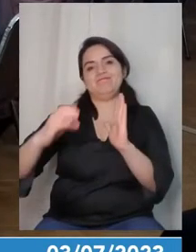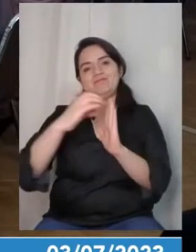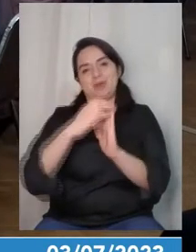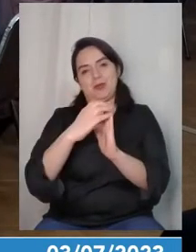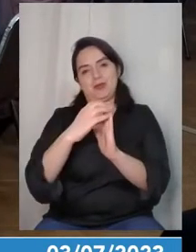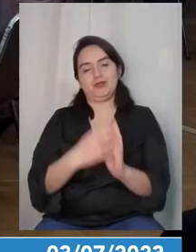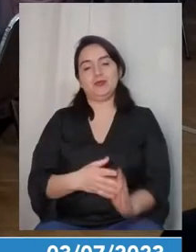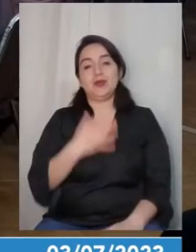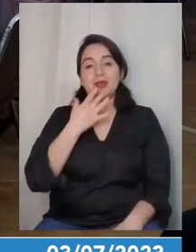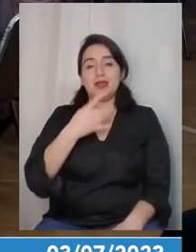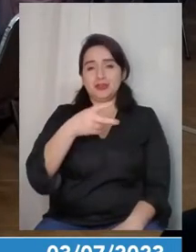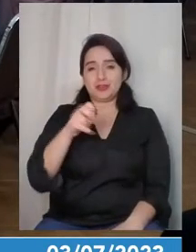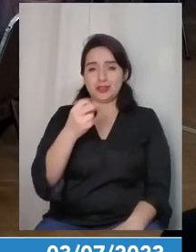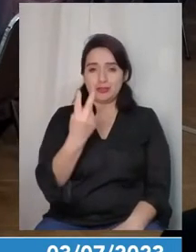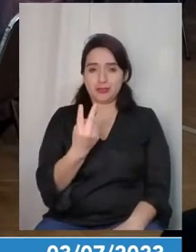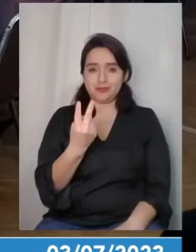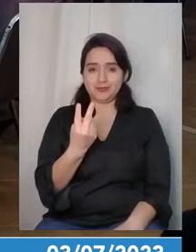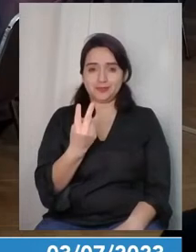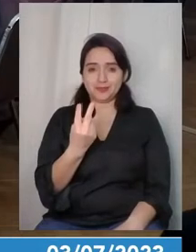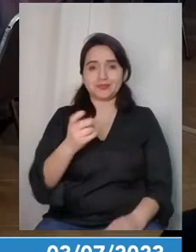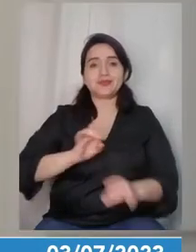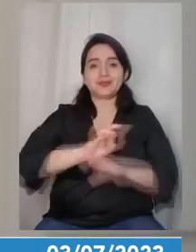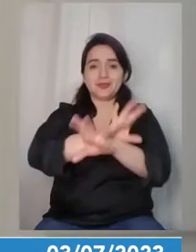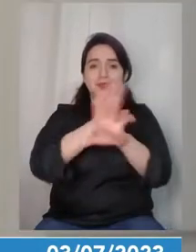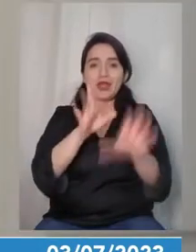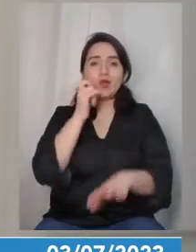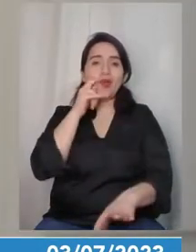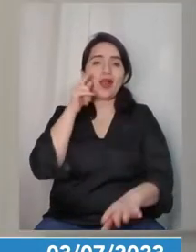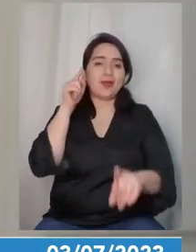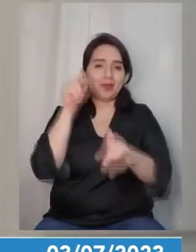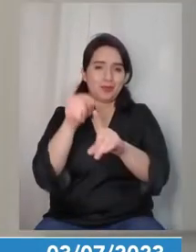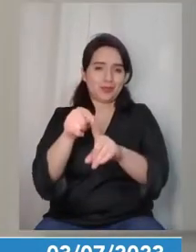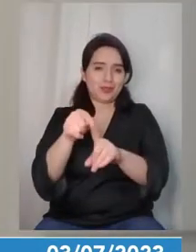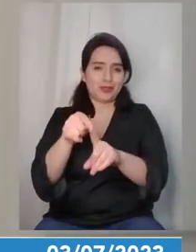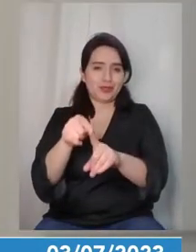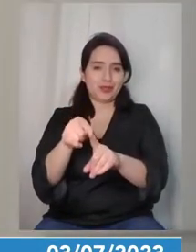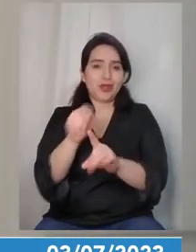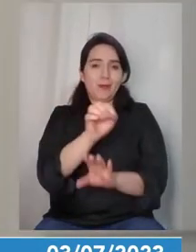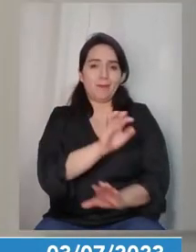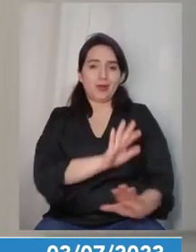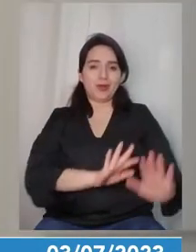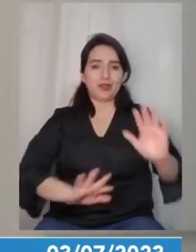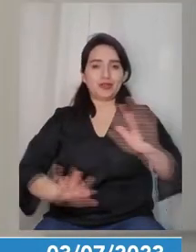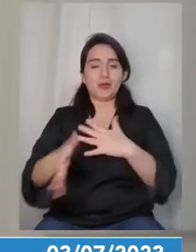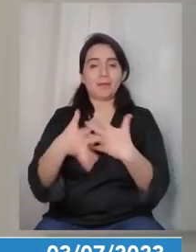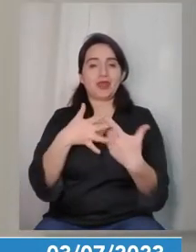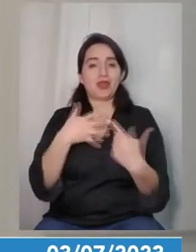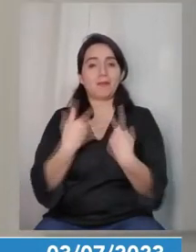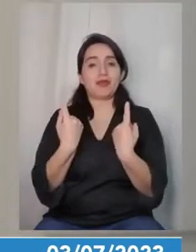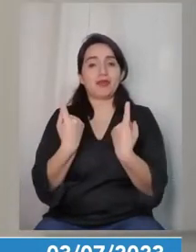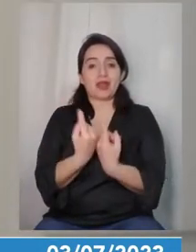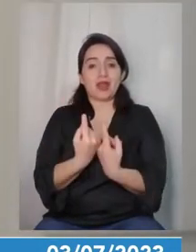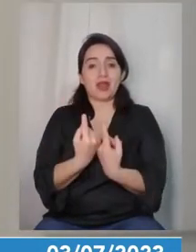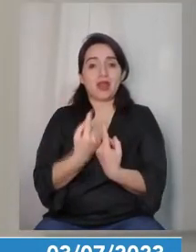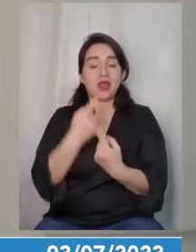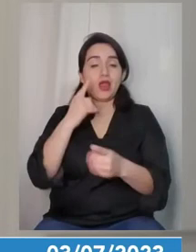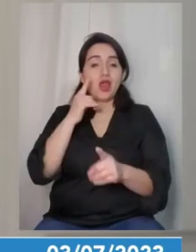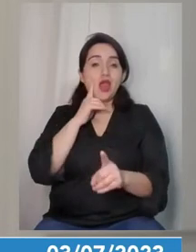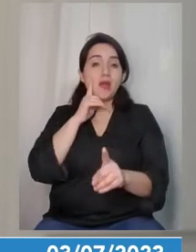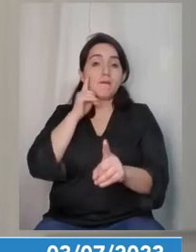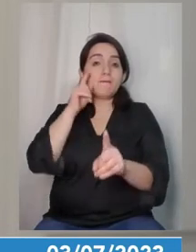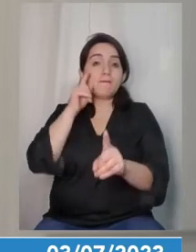está claro cuál es el propósito de la protección medioambiental y que ese propósito además puede, ¿no es cierto?,